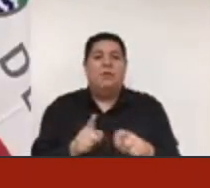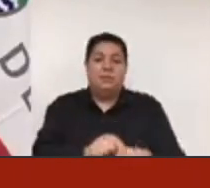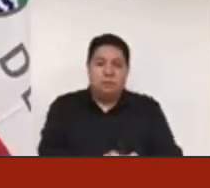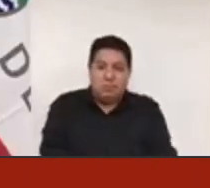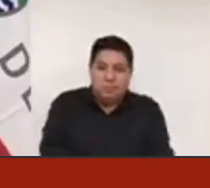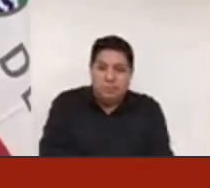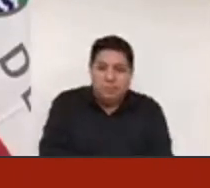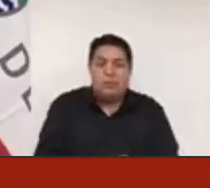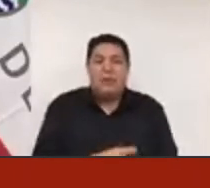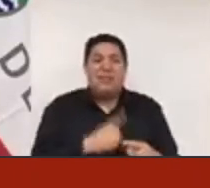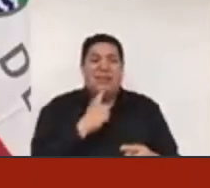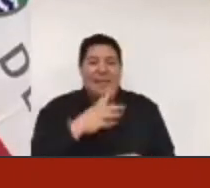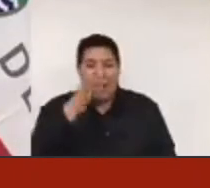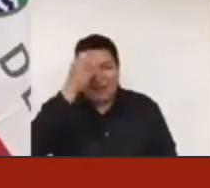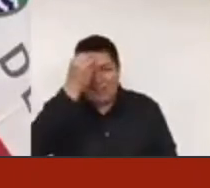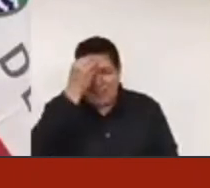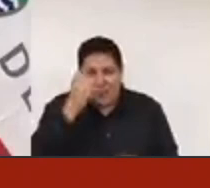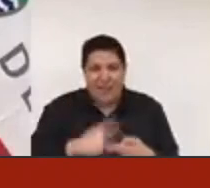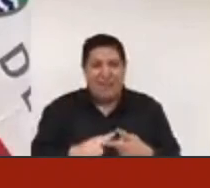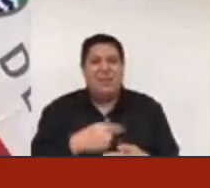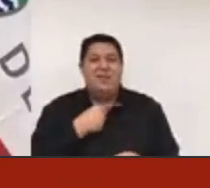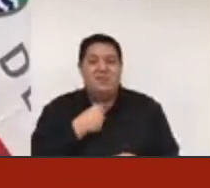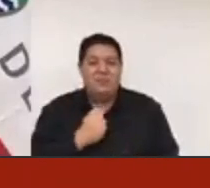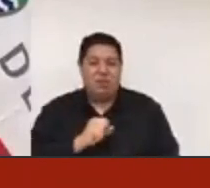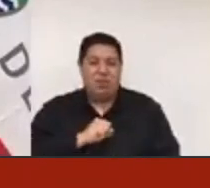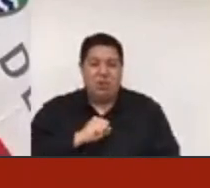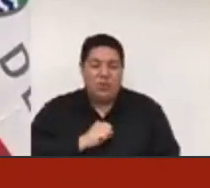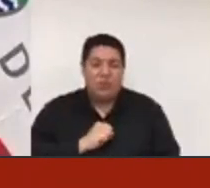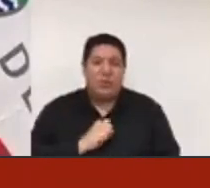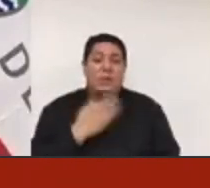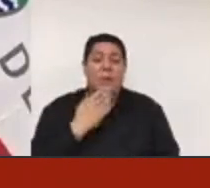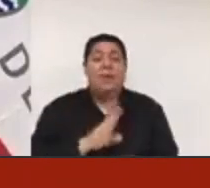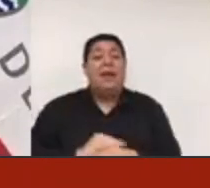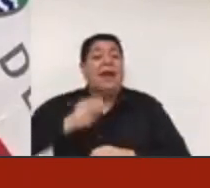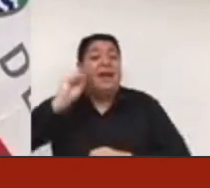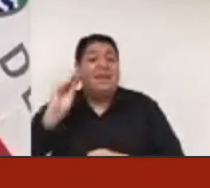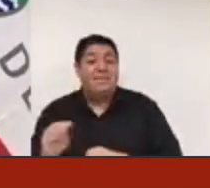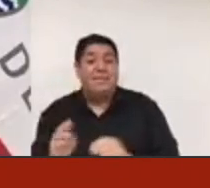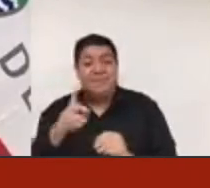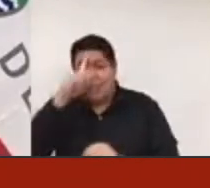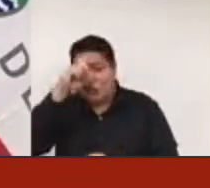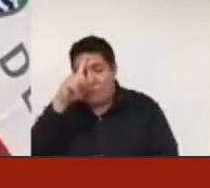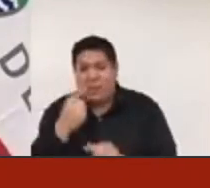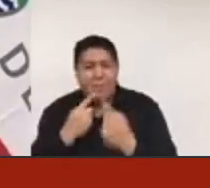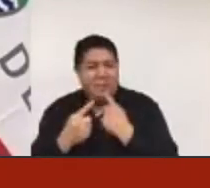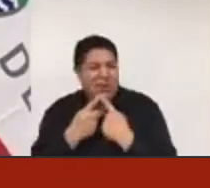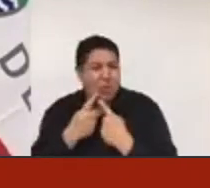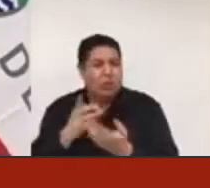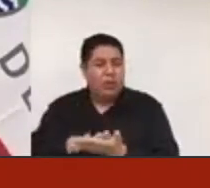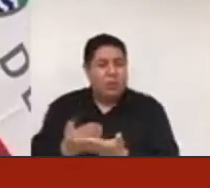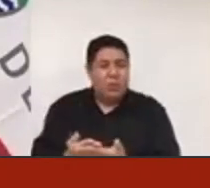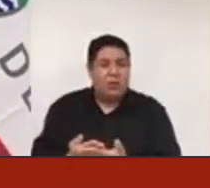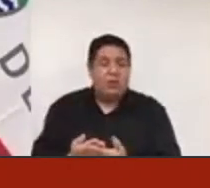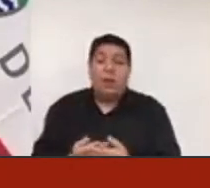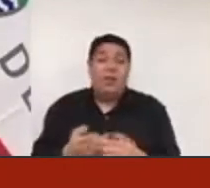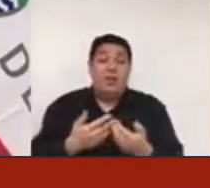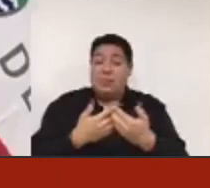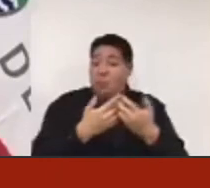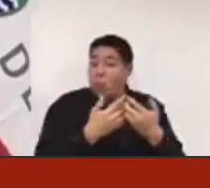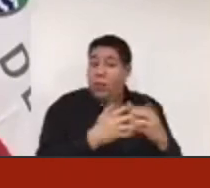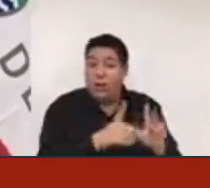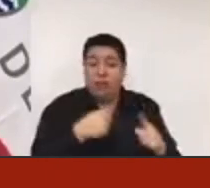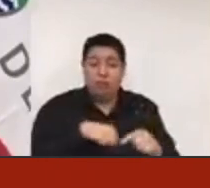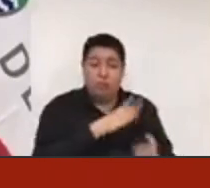partes que presenten fiebre mía también consulten en los centros de salud independiente de las medidas que nosotros podamos